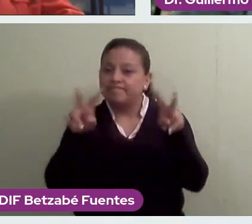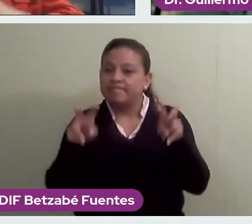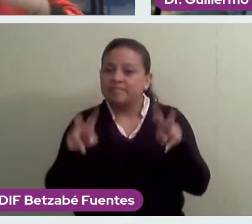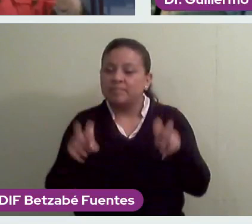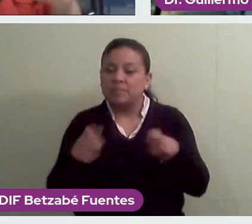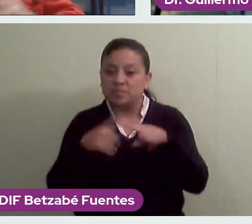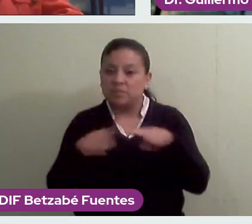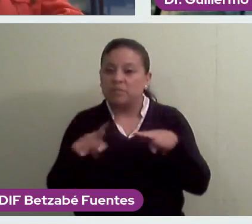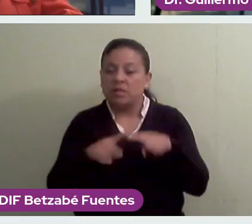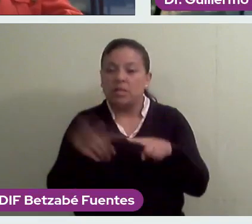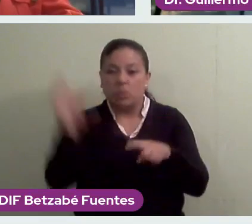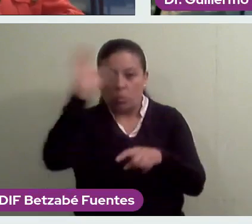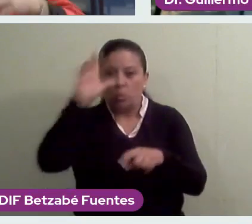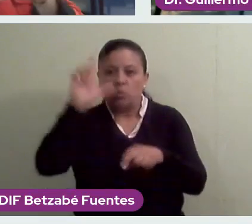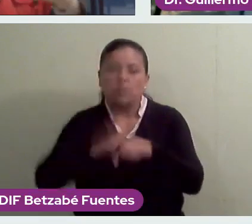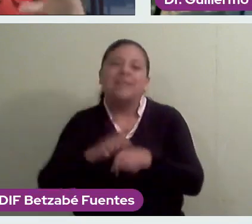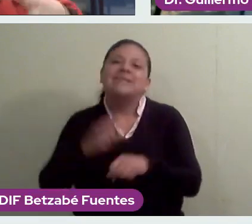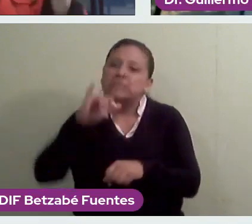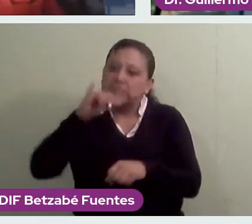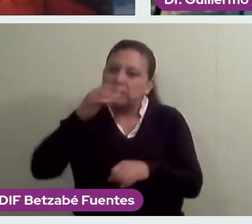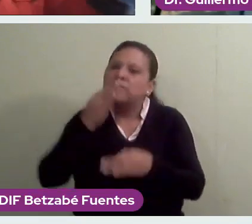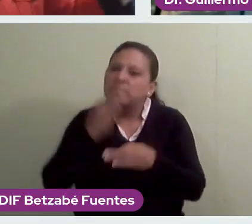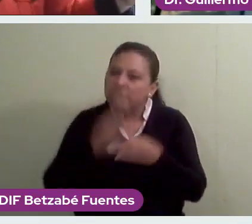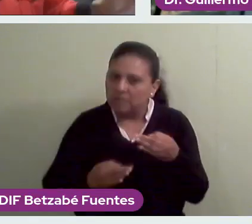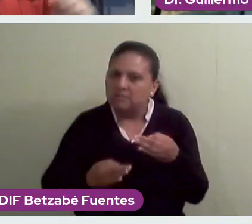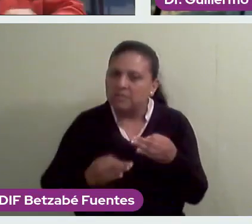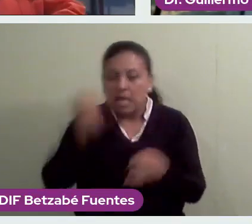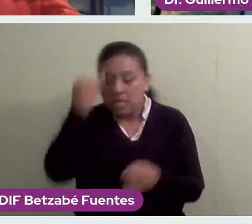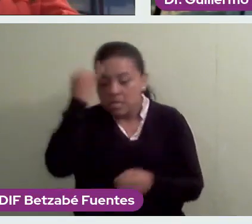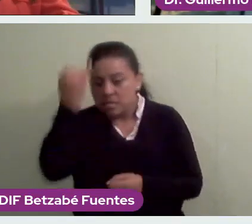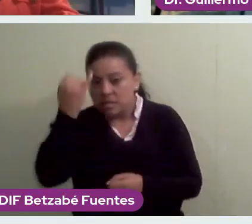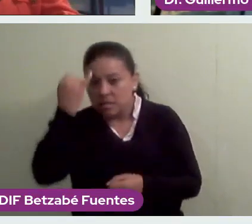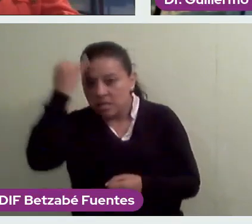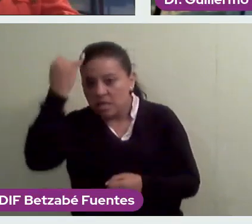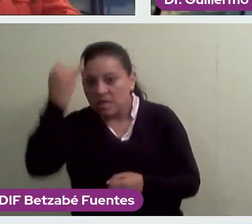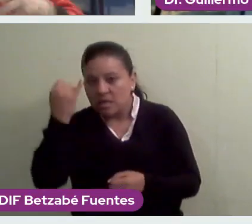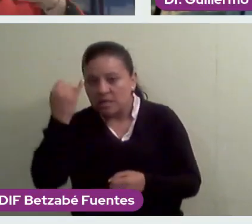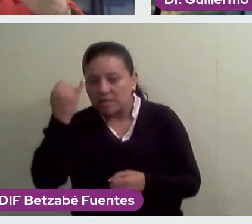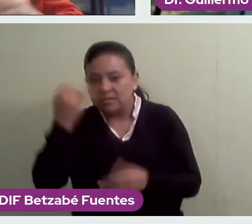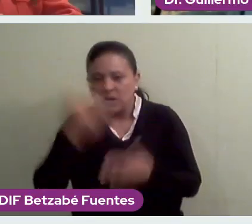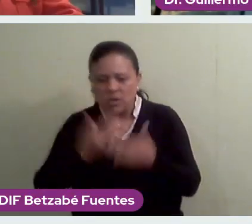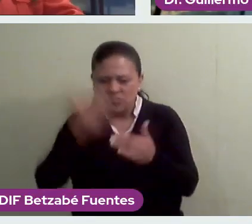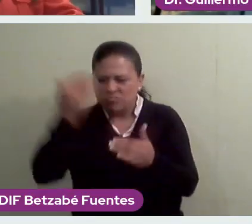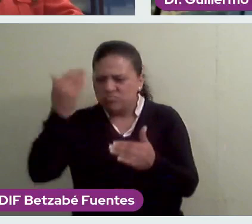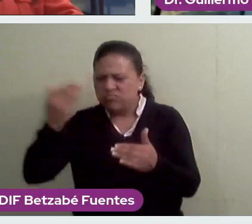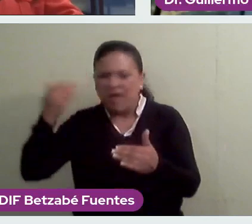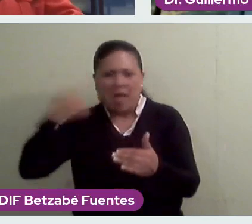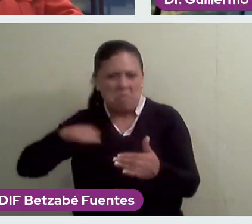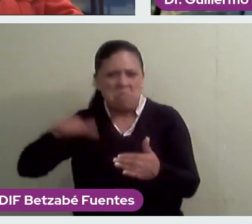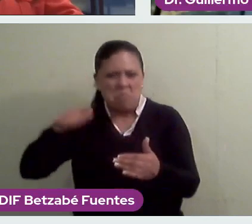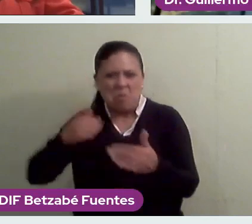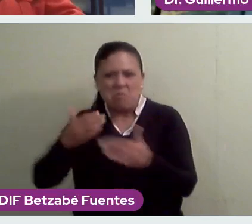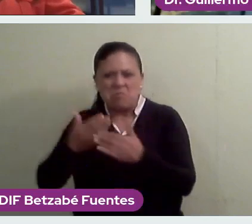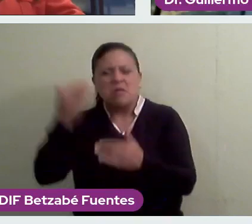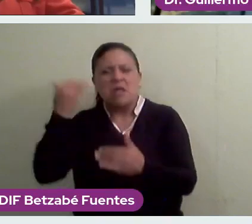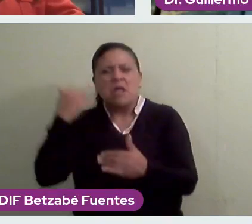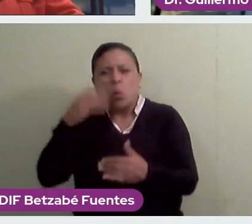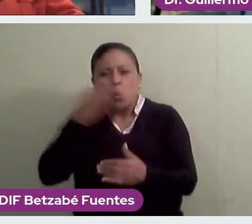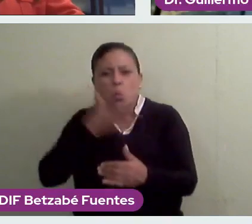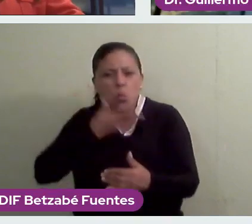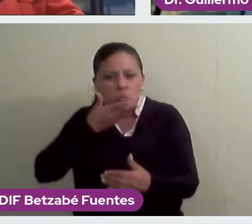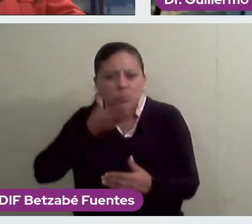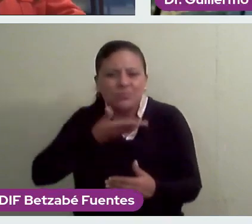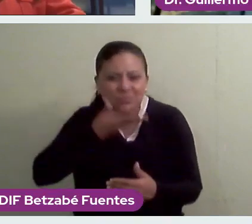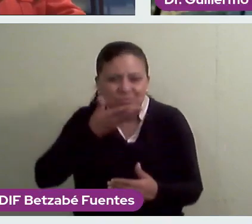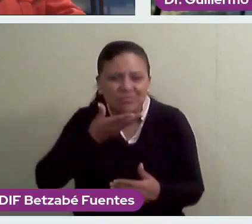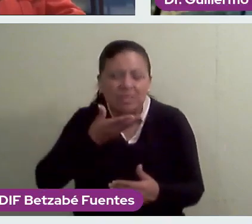falta mucho, sí creo que existe todavía un machismo, sí creo que en ciertos espacios todavía sigue este bloqueo